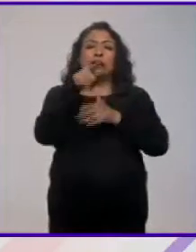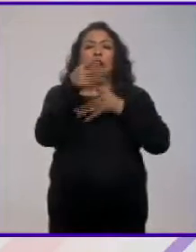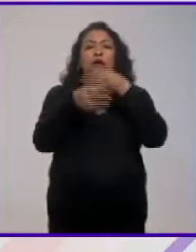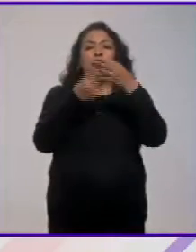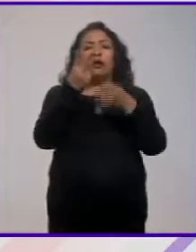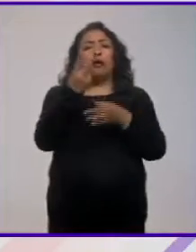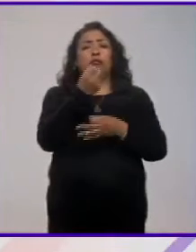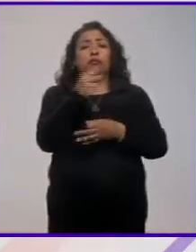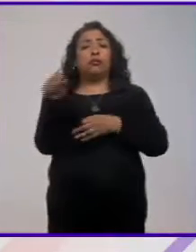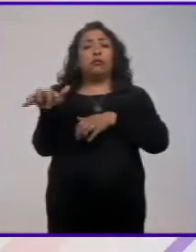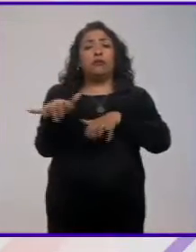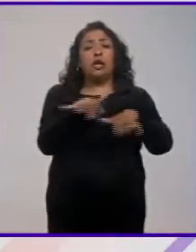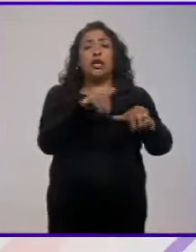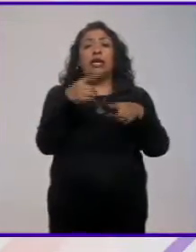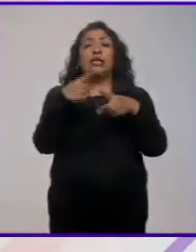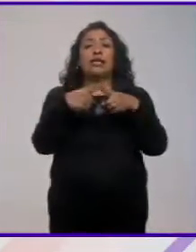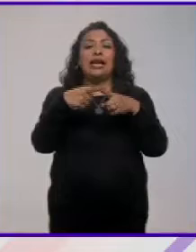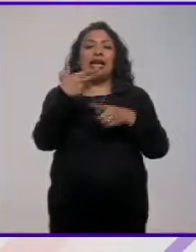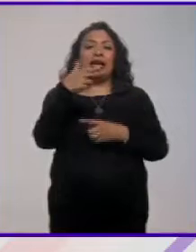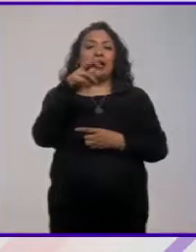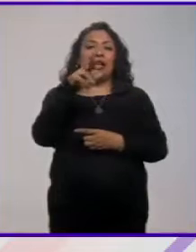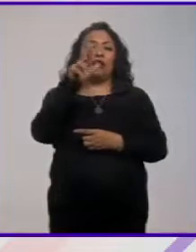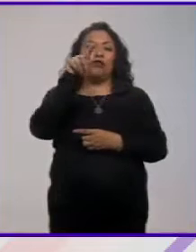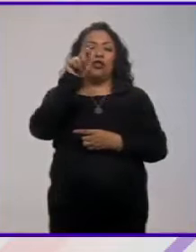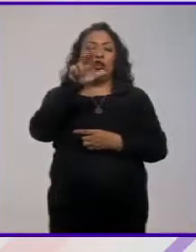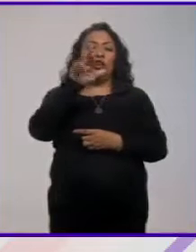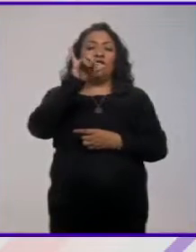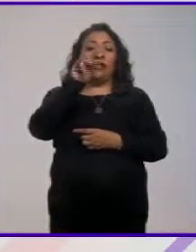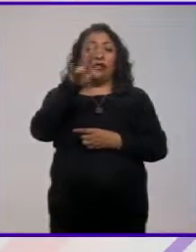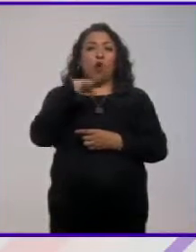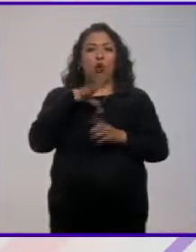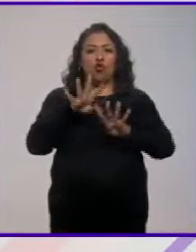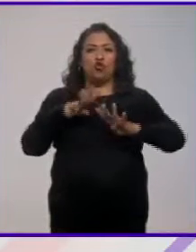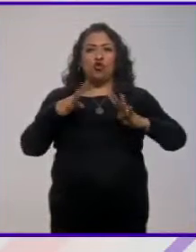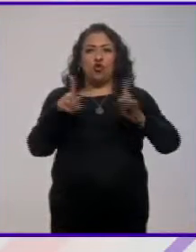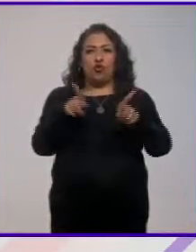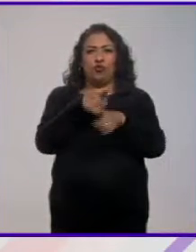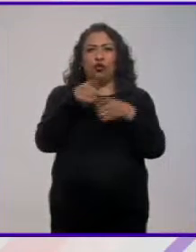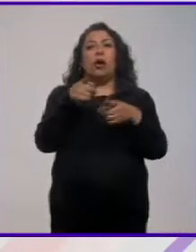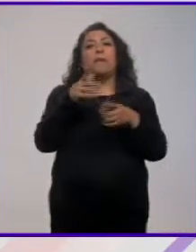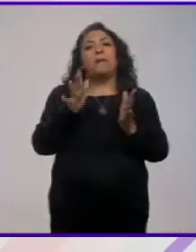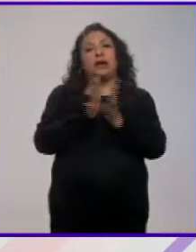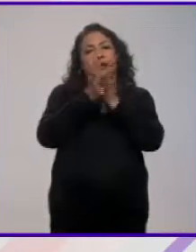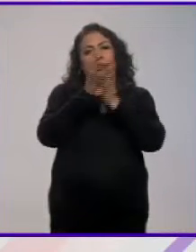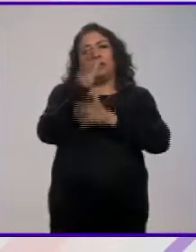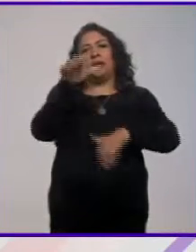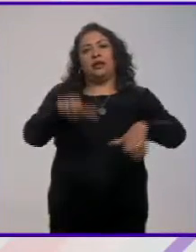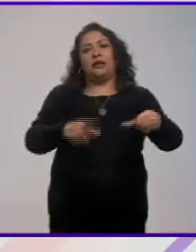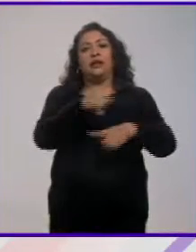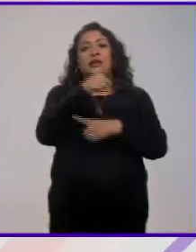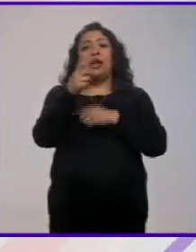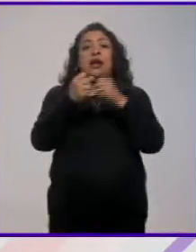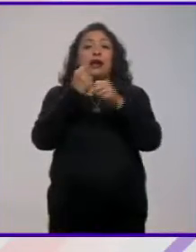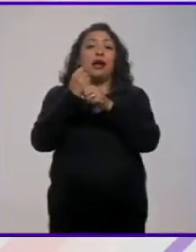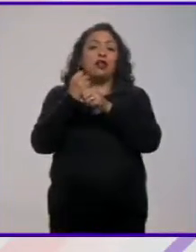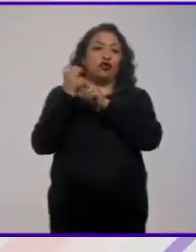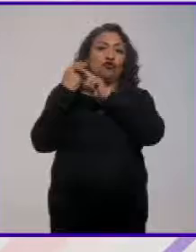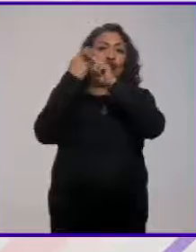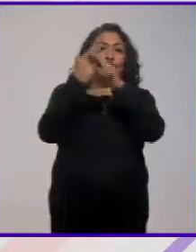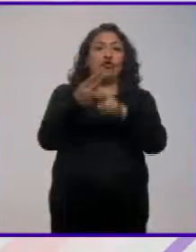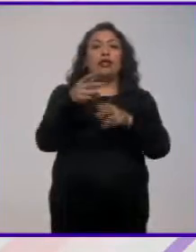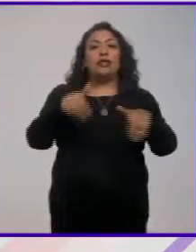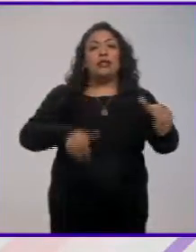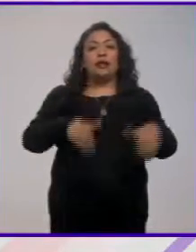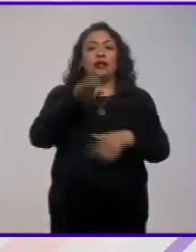gran pianista. Nos referimos a Héctor Infanzón, que con su orquesta va a participar en las actividades por los 100 años del Teatro Esperanza Iris.